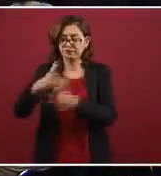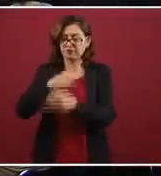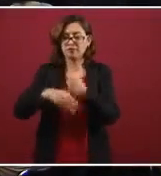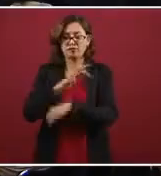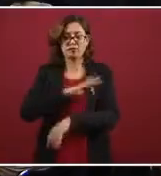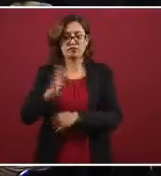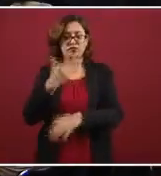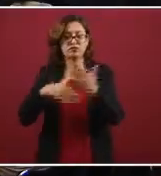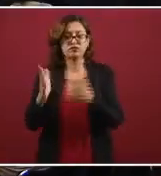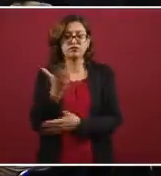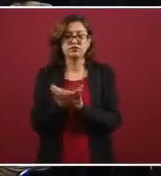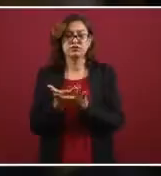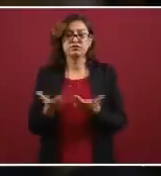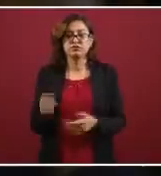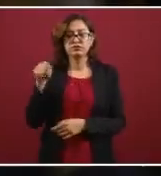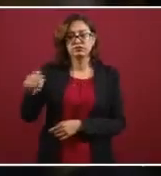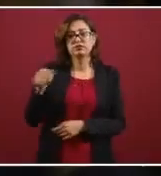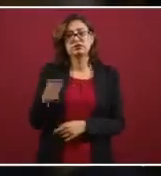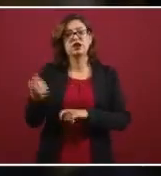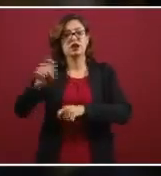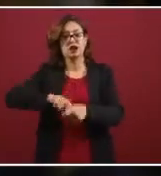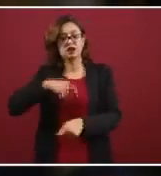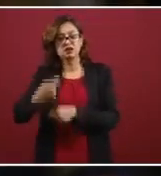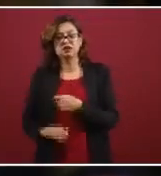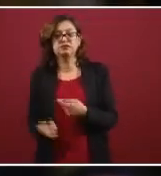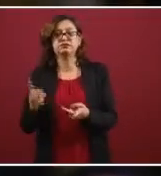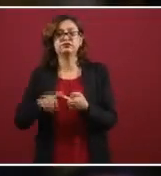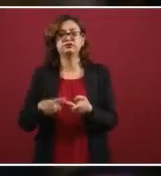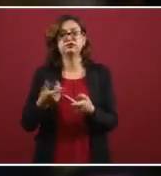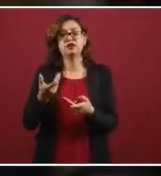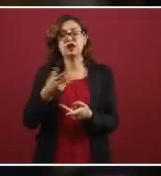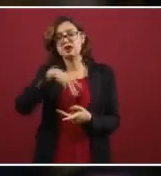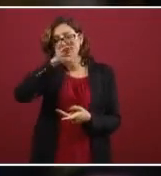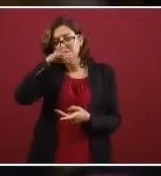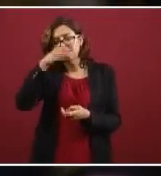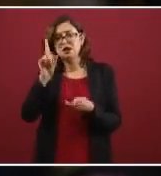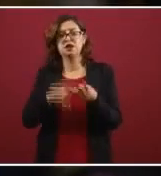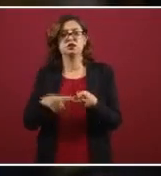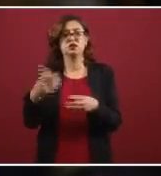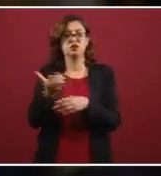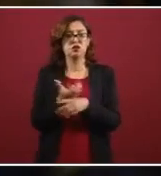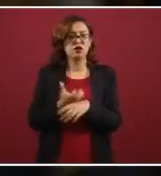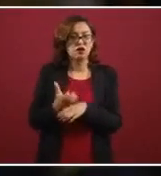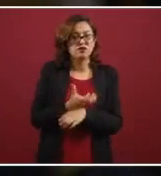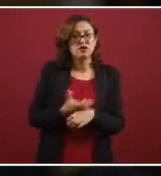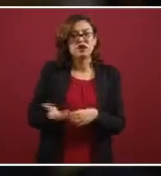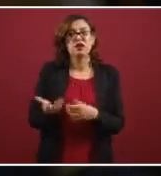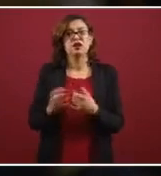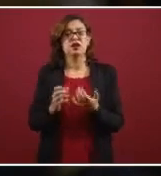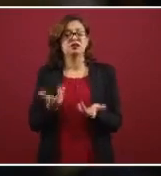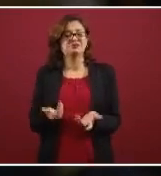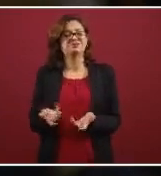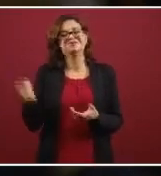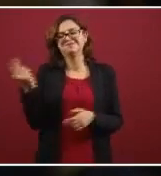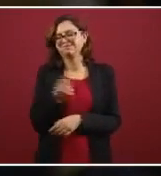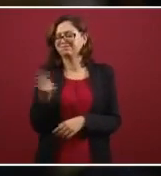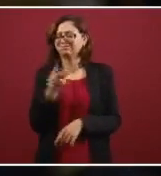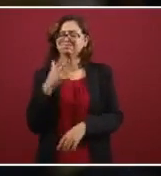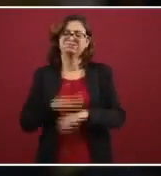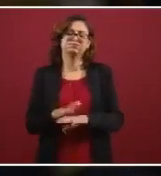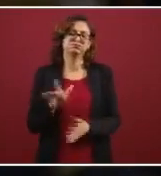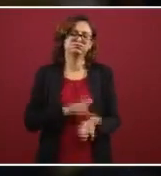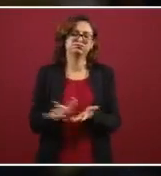donde estamos sacando el banano, el plátano, el mango, el café, y necesitamos muchísimo el apoyo porque